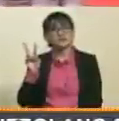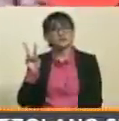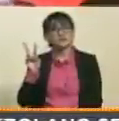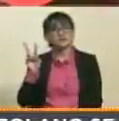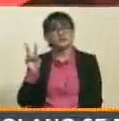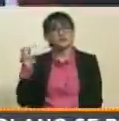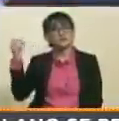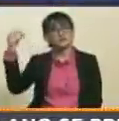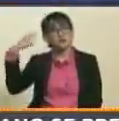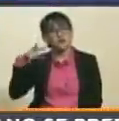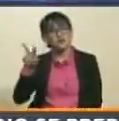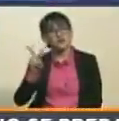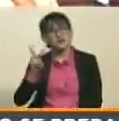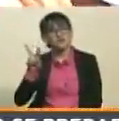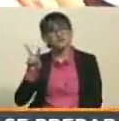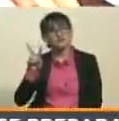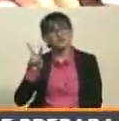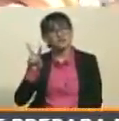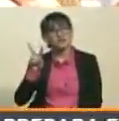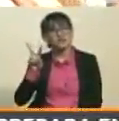¡El sol de Venezuela!